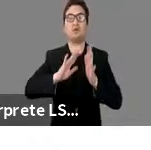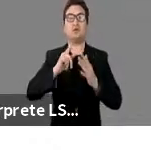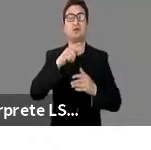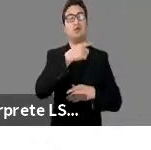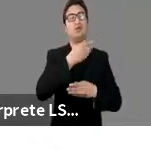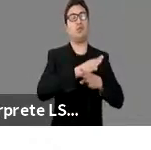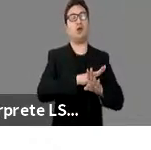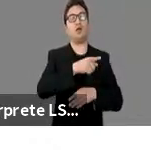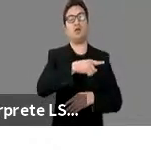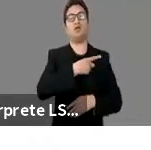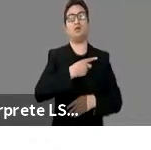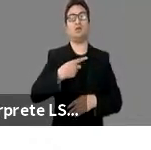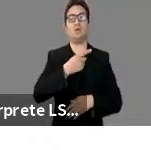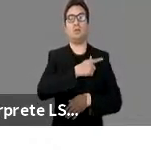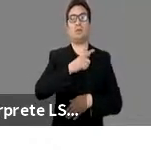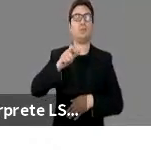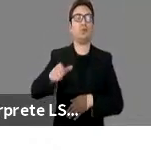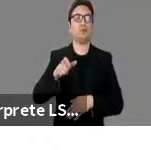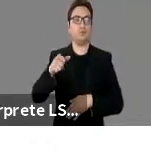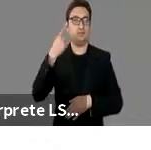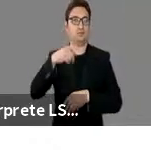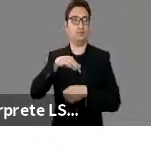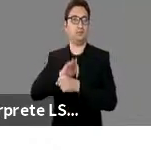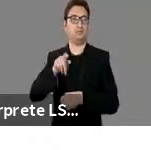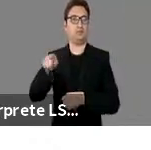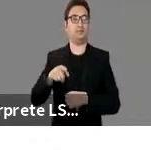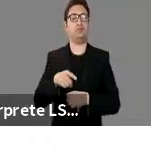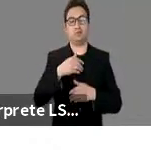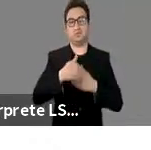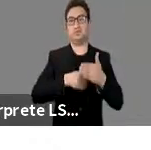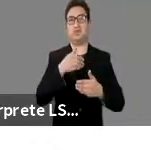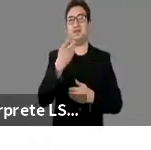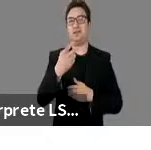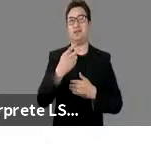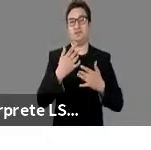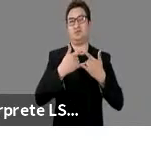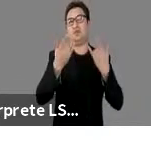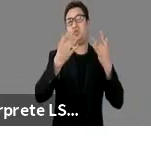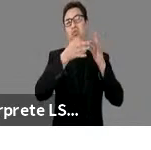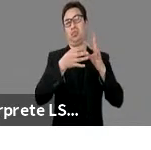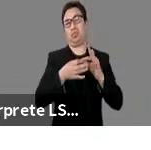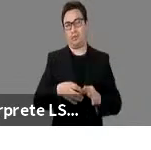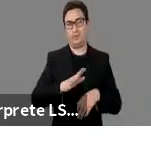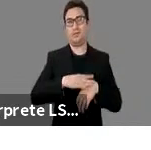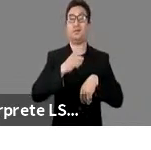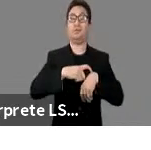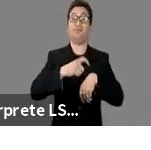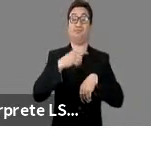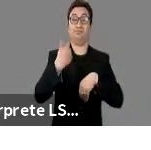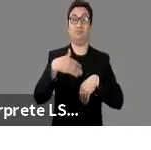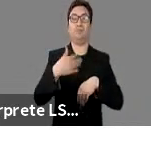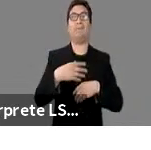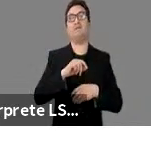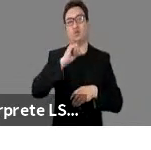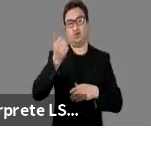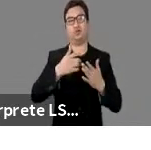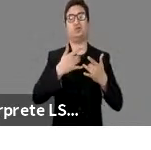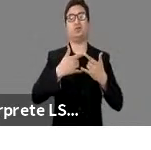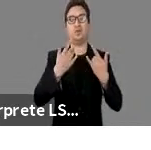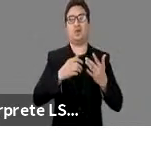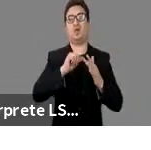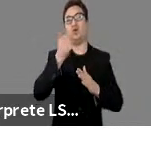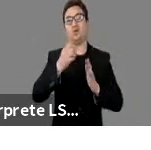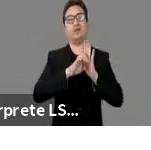pago de costas a su favor. Este es un caso concreto, podría emplearme más, pero no se me vaya a acabar el tiempo, tengo otros ejemplos. El desahogo de